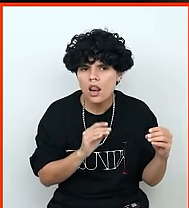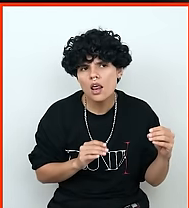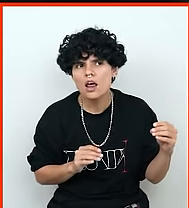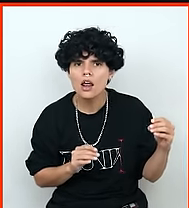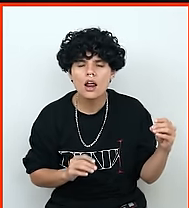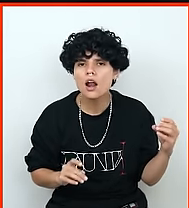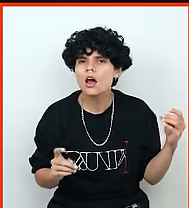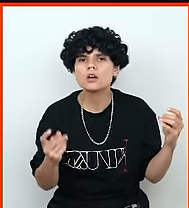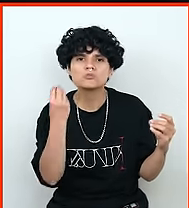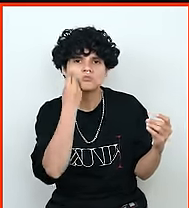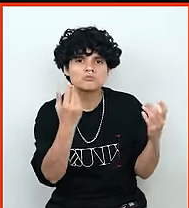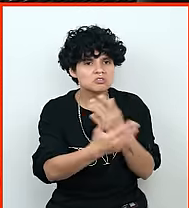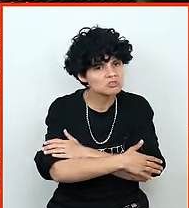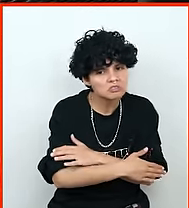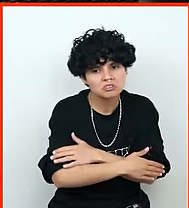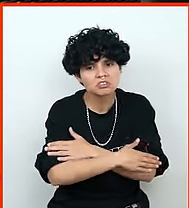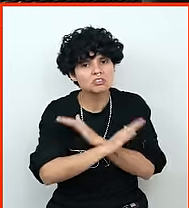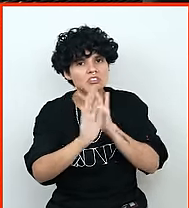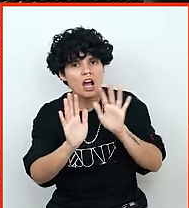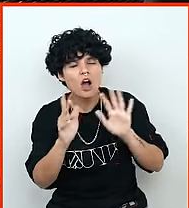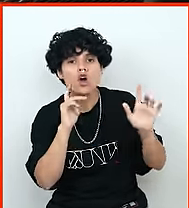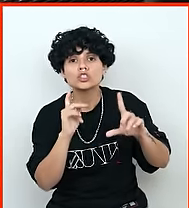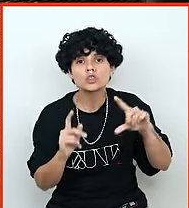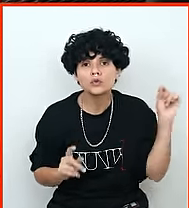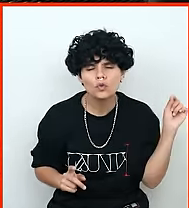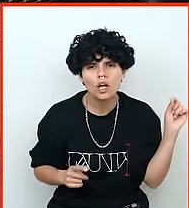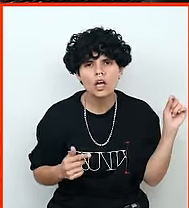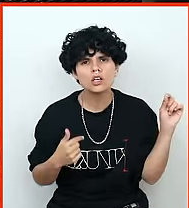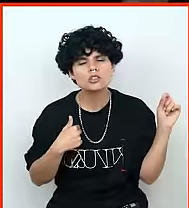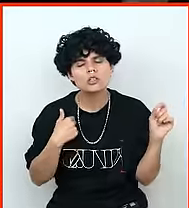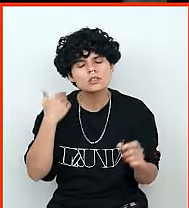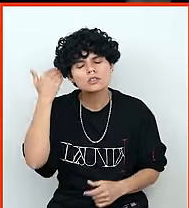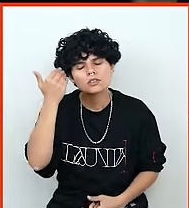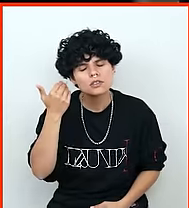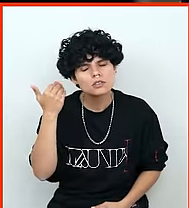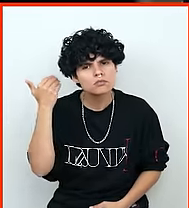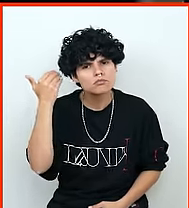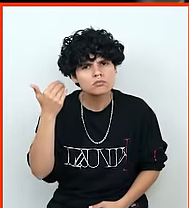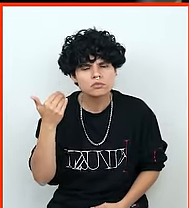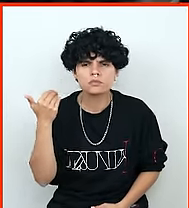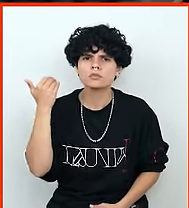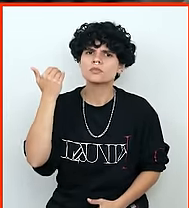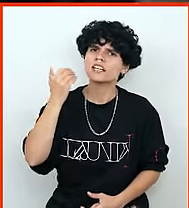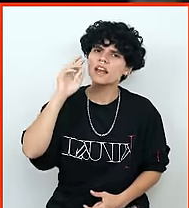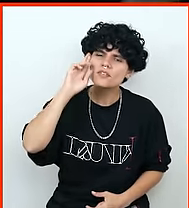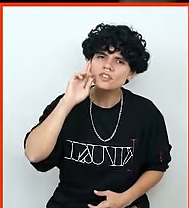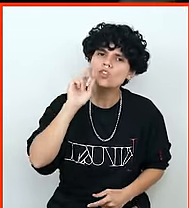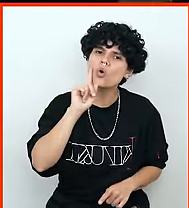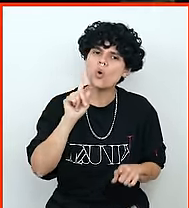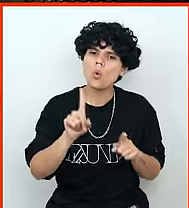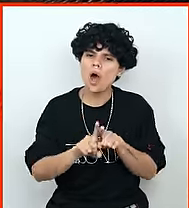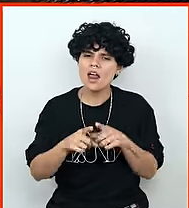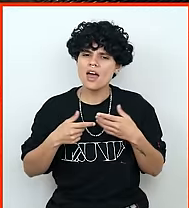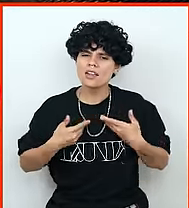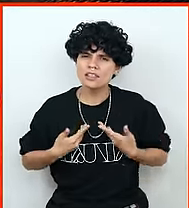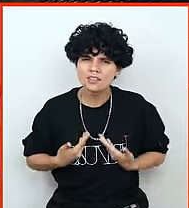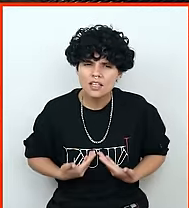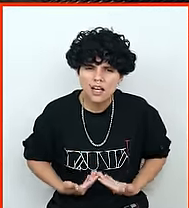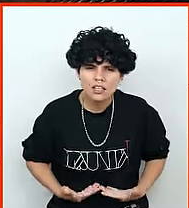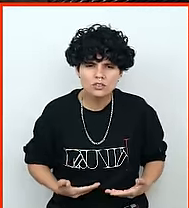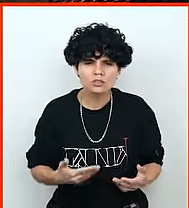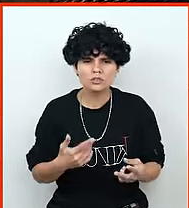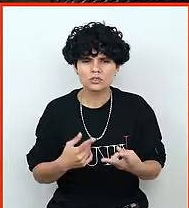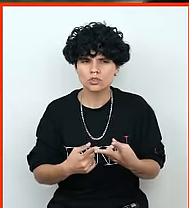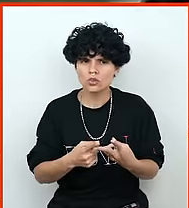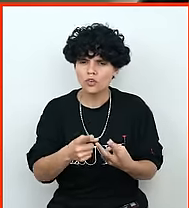respetuoso, y se despide y se alcanzó a bajar, pues. Y quedé con la bala pasada, pues, ¿cachai? Y ahí quedé. Quedaste en el cansancio, en el concepto y sí, en el... Sí, y